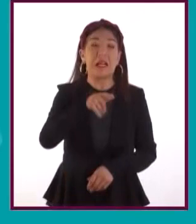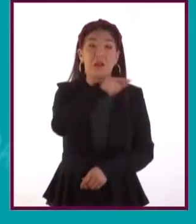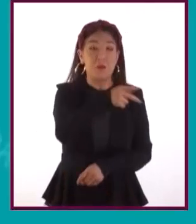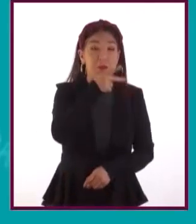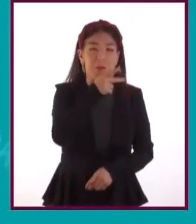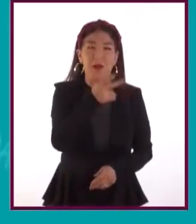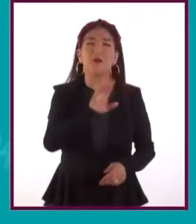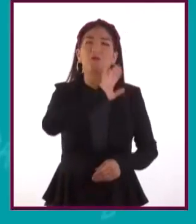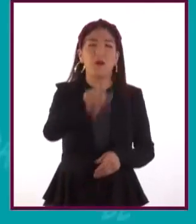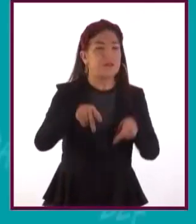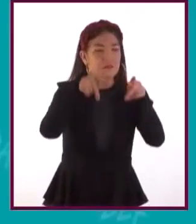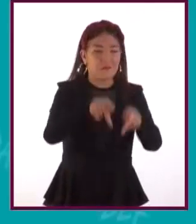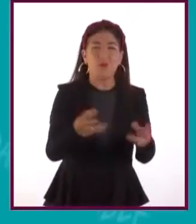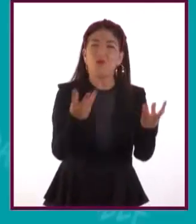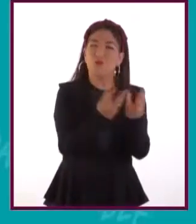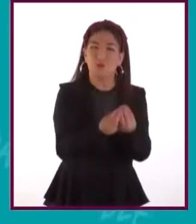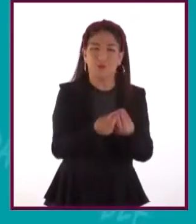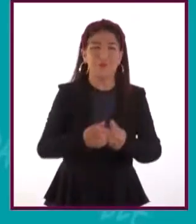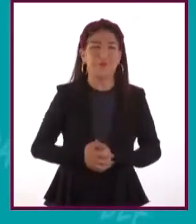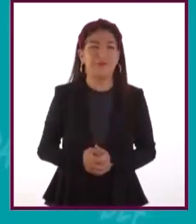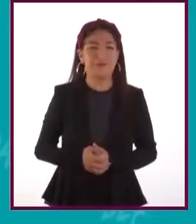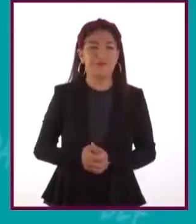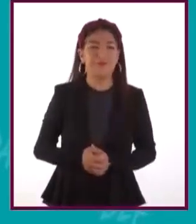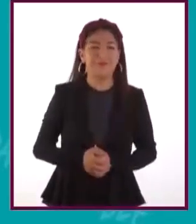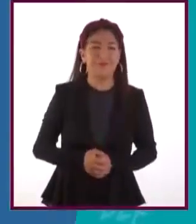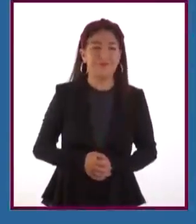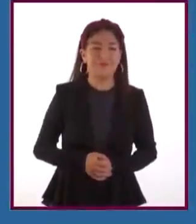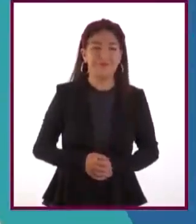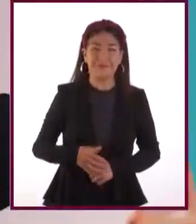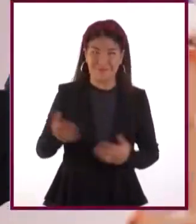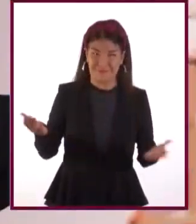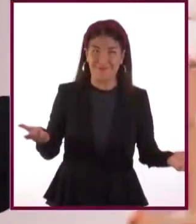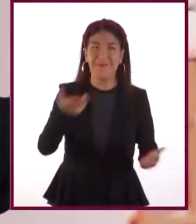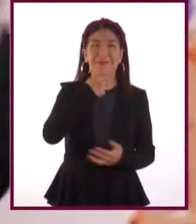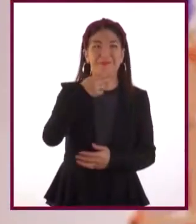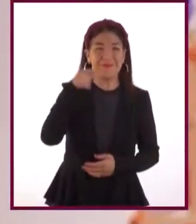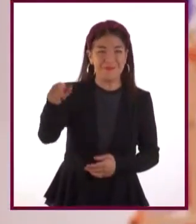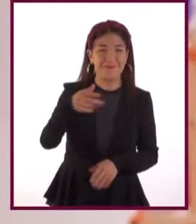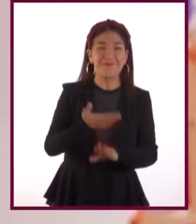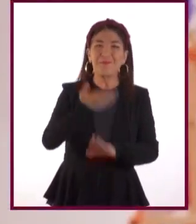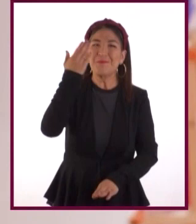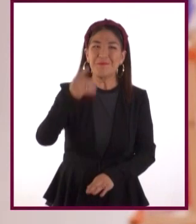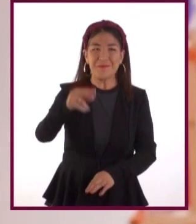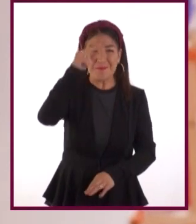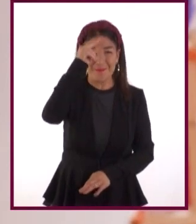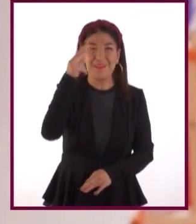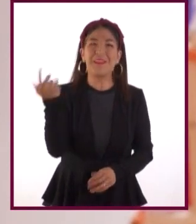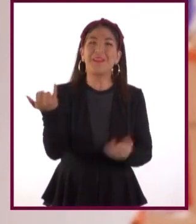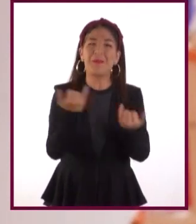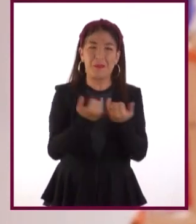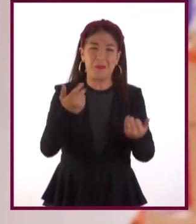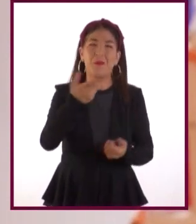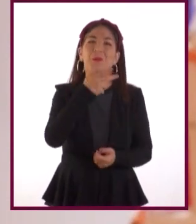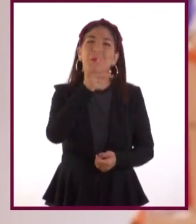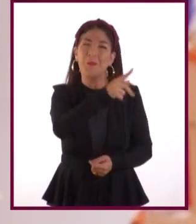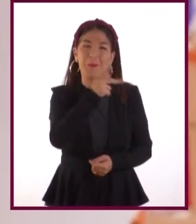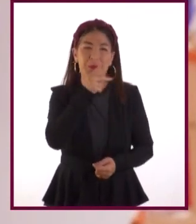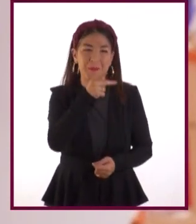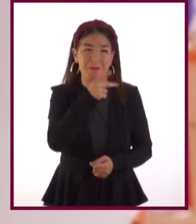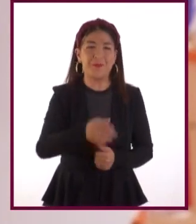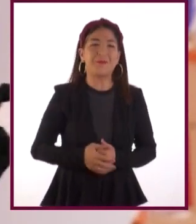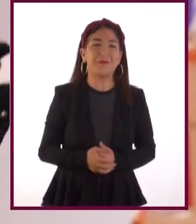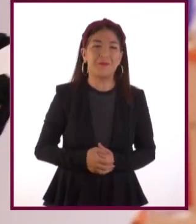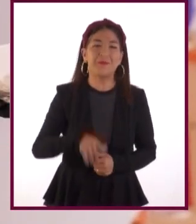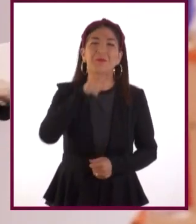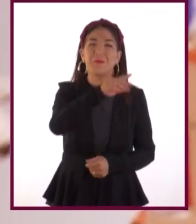Fue enterrada junto a su padre, el poeta Lord Byron. ¿Ya ves cómo sí hubo hombres en la historia de Ada de Lovelace? Por lo menos